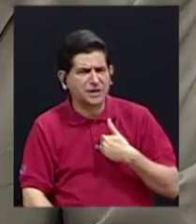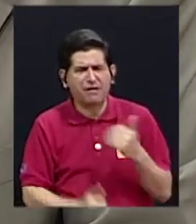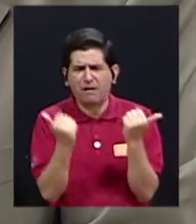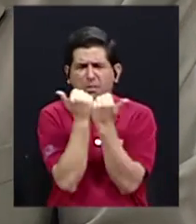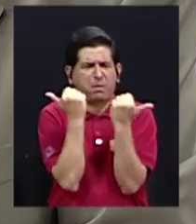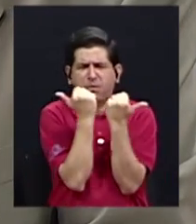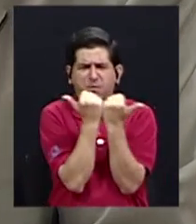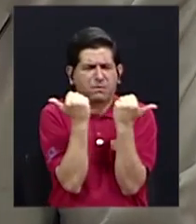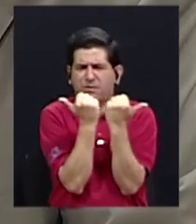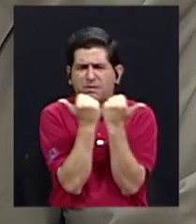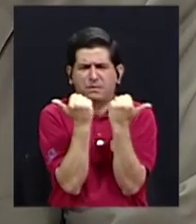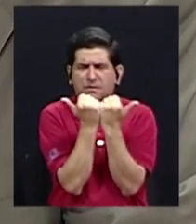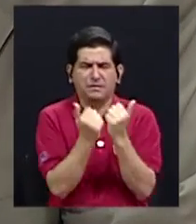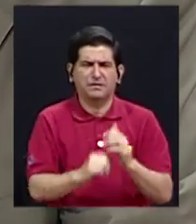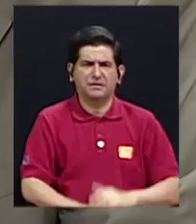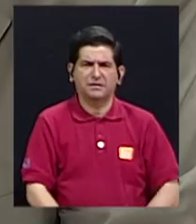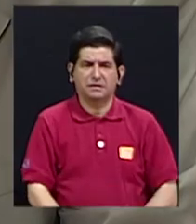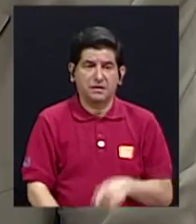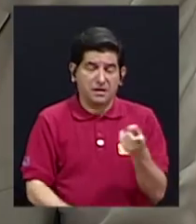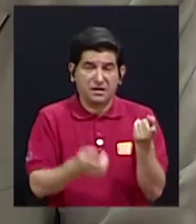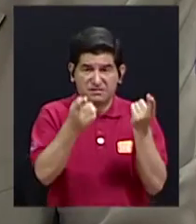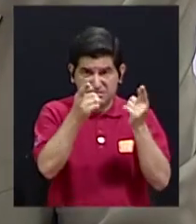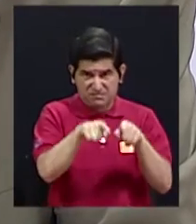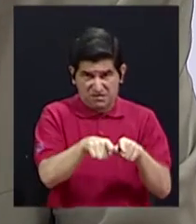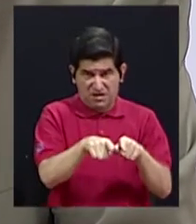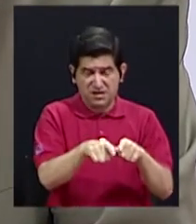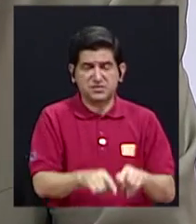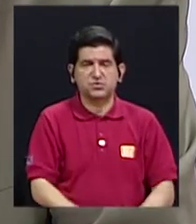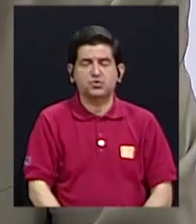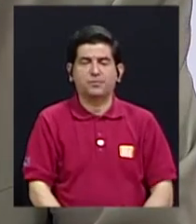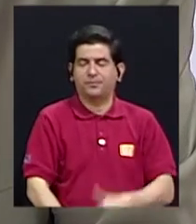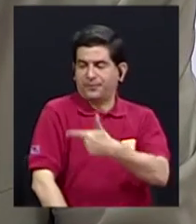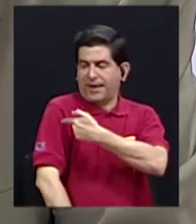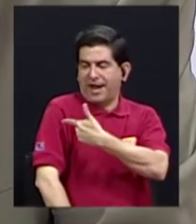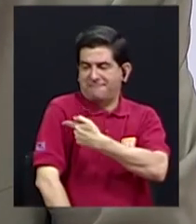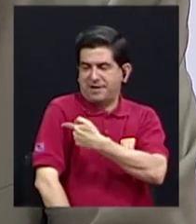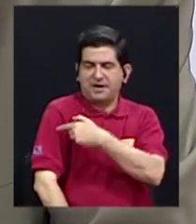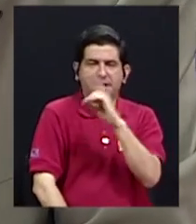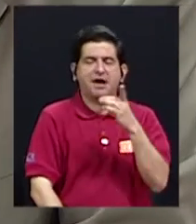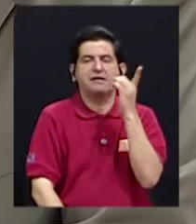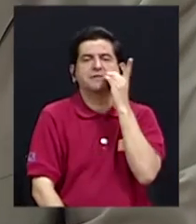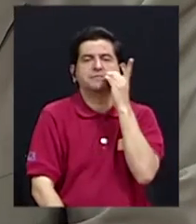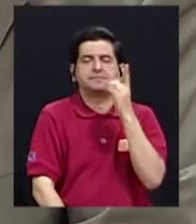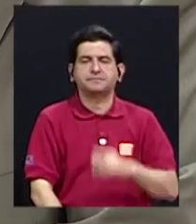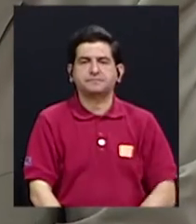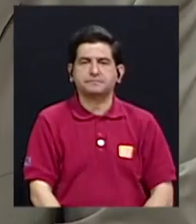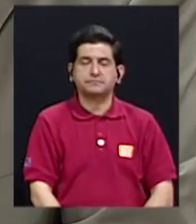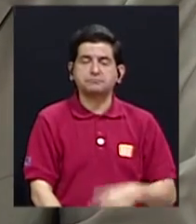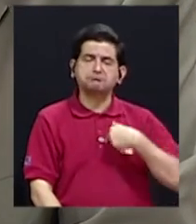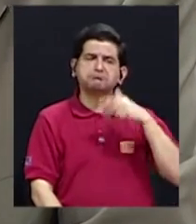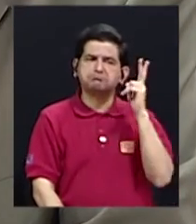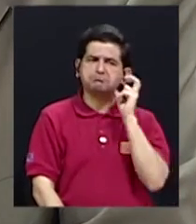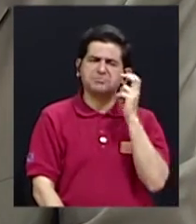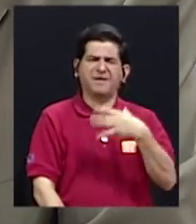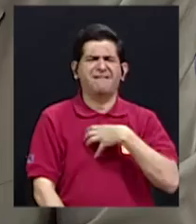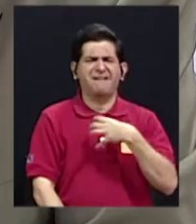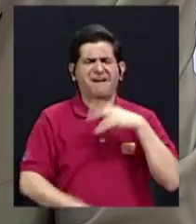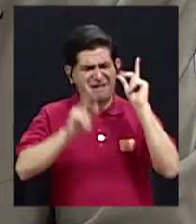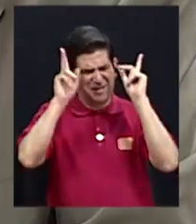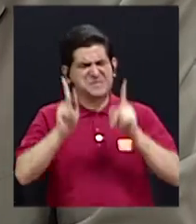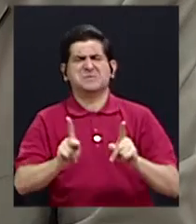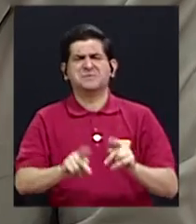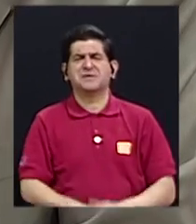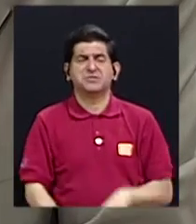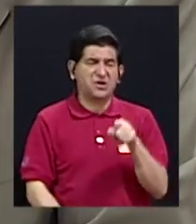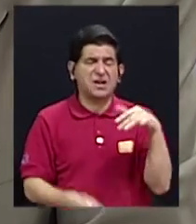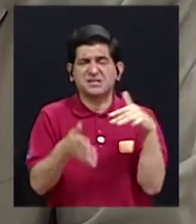saturadas en ese caso por ejemplo enfermería y odontología y que uno escucha dos quejas de personas que han